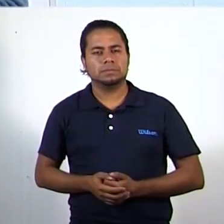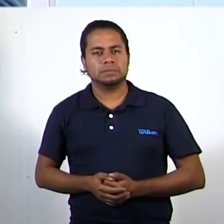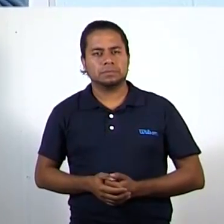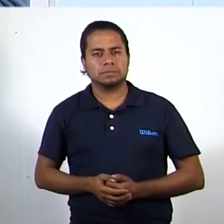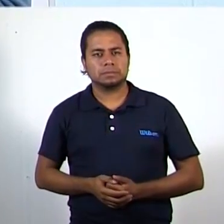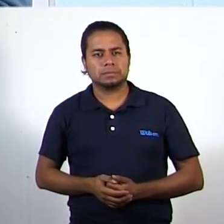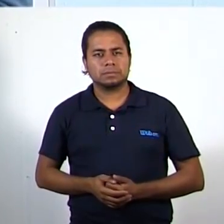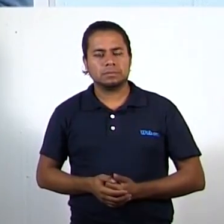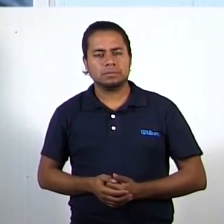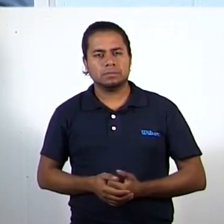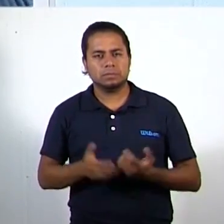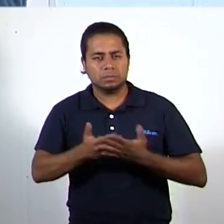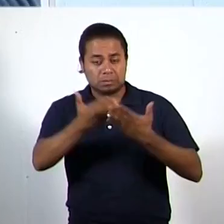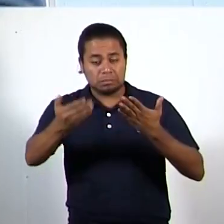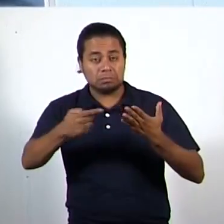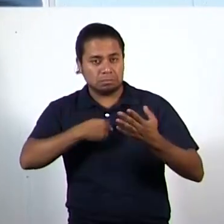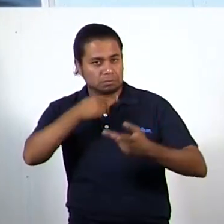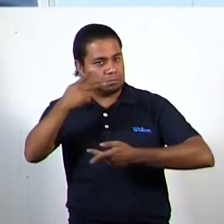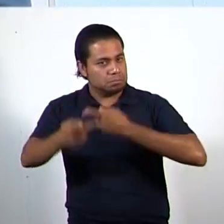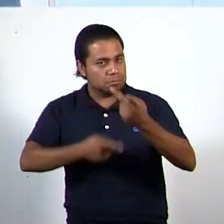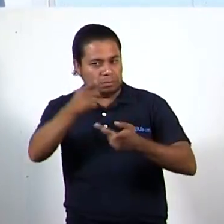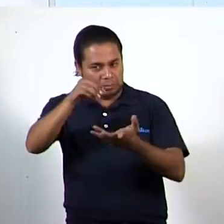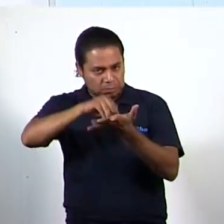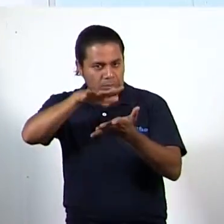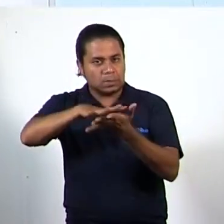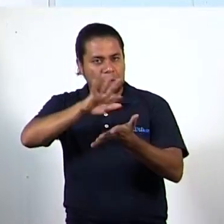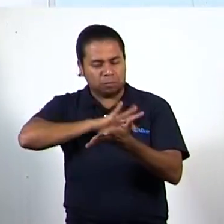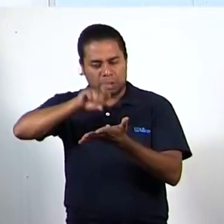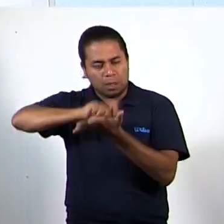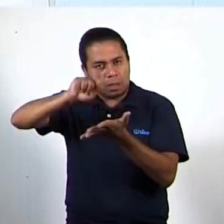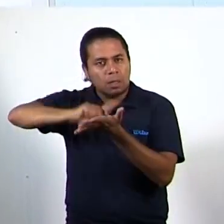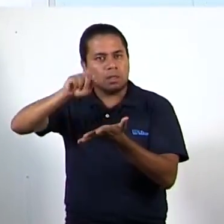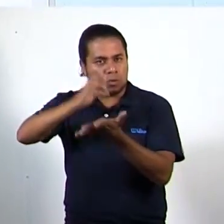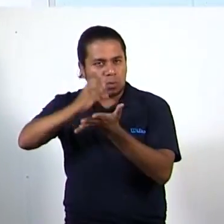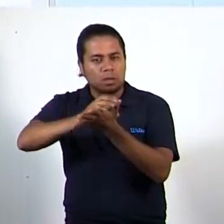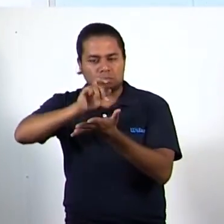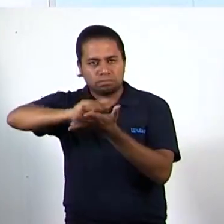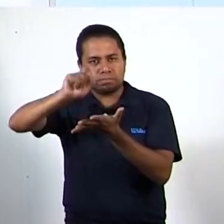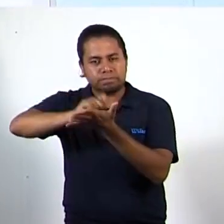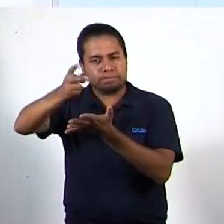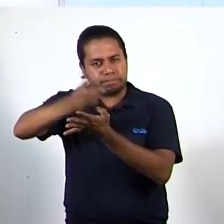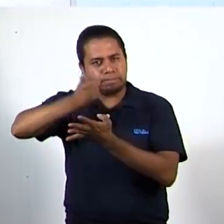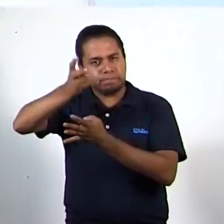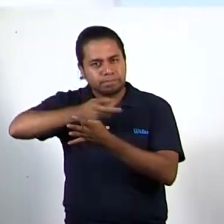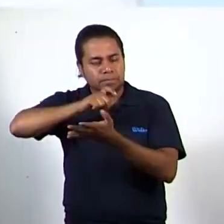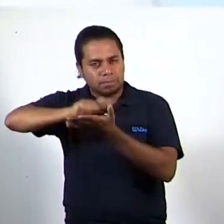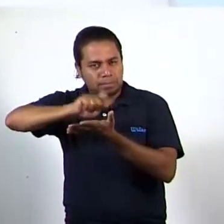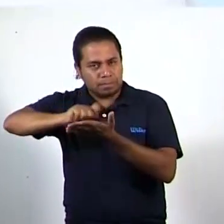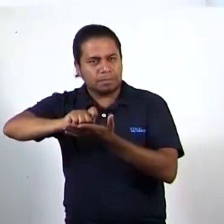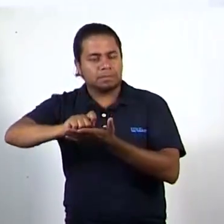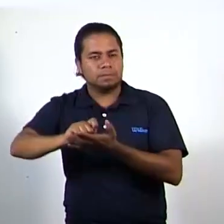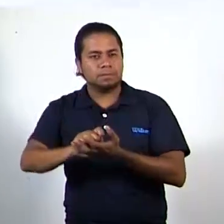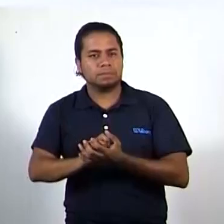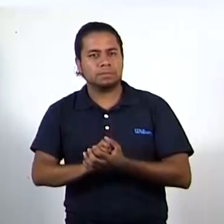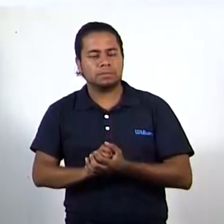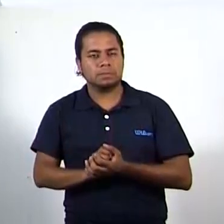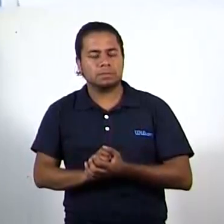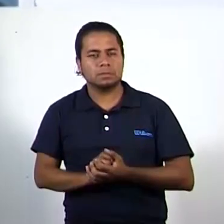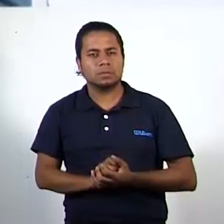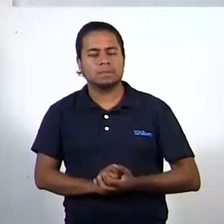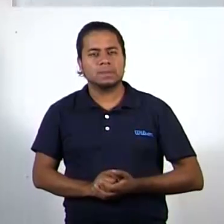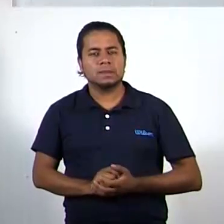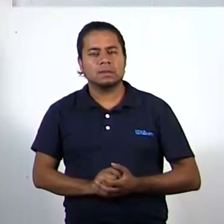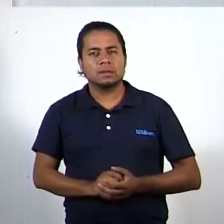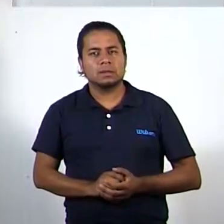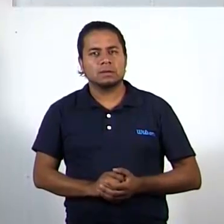vamos a plantear la siguiente pregunta, que espero que la estés registrando en tu cuaderno de notas, que es, ¿en qué